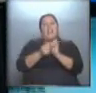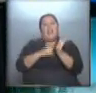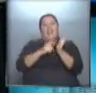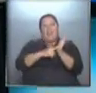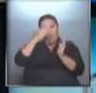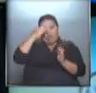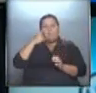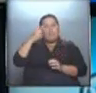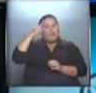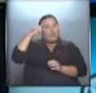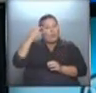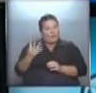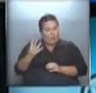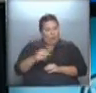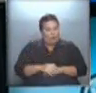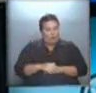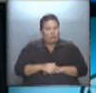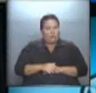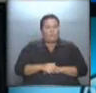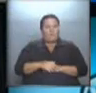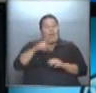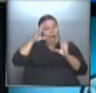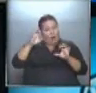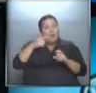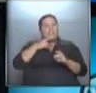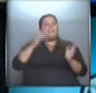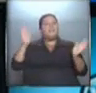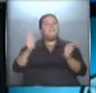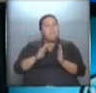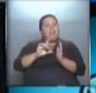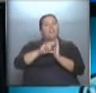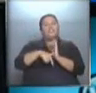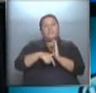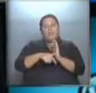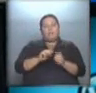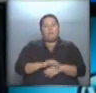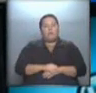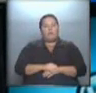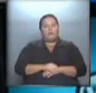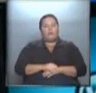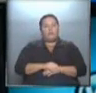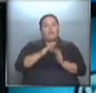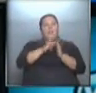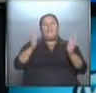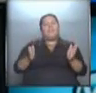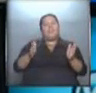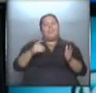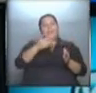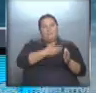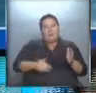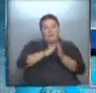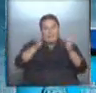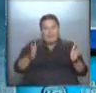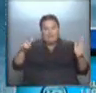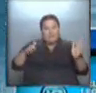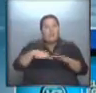constitucional de 1994. Digo, recordémoslo, que reduce la duración del periodo presidencial, habilita